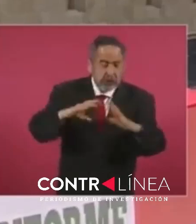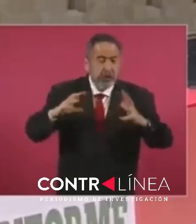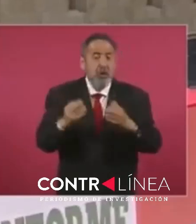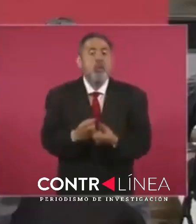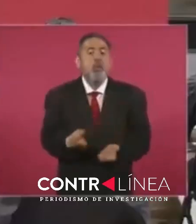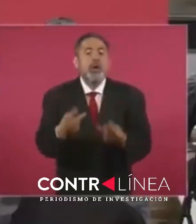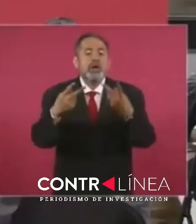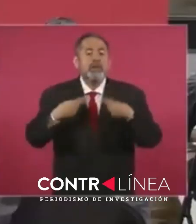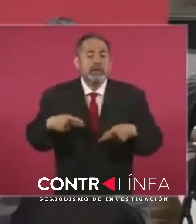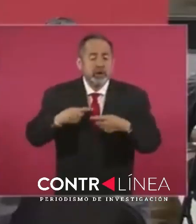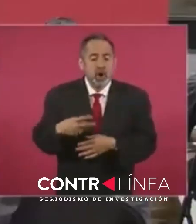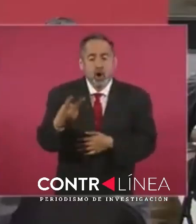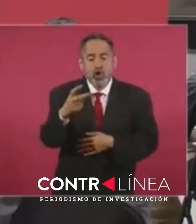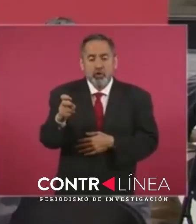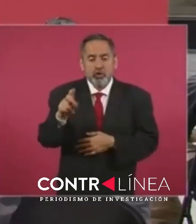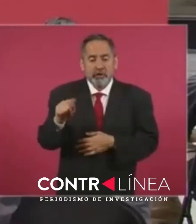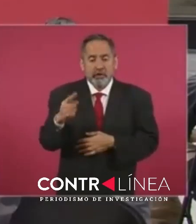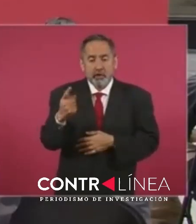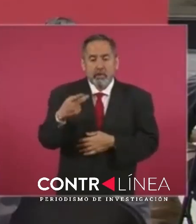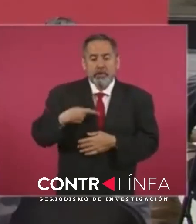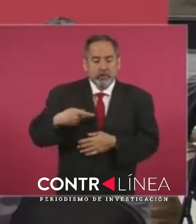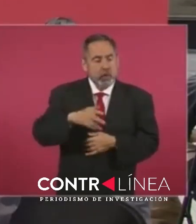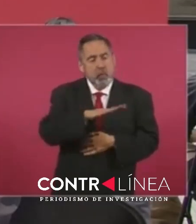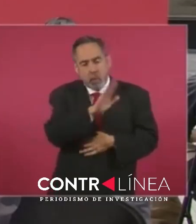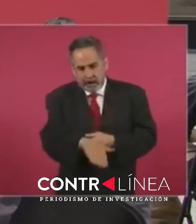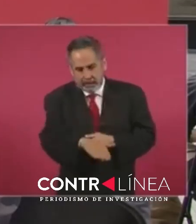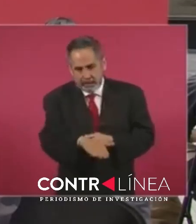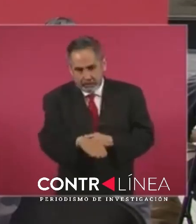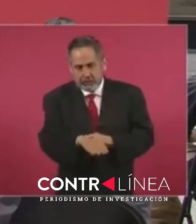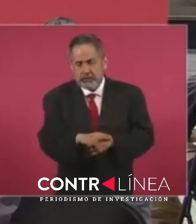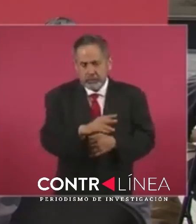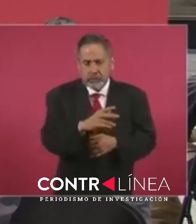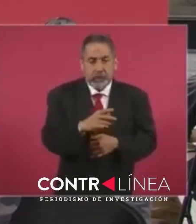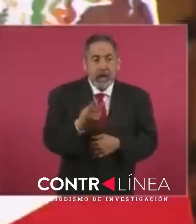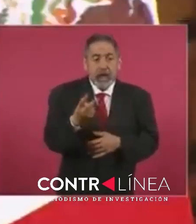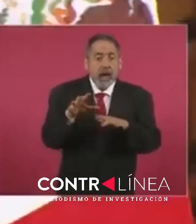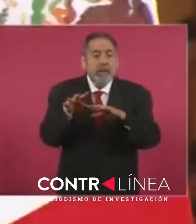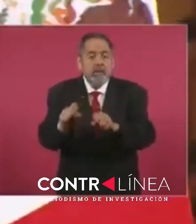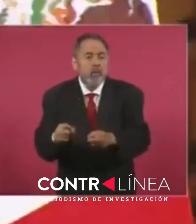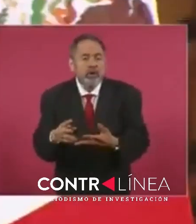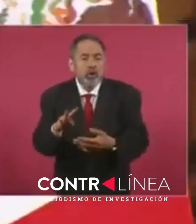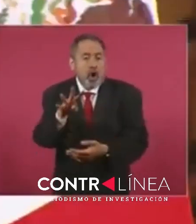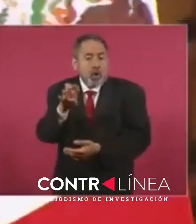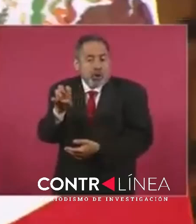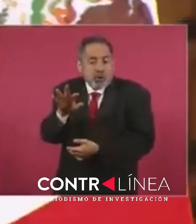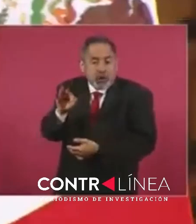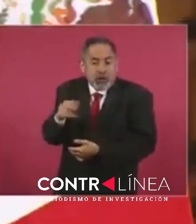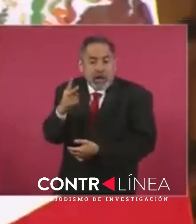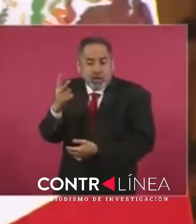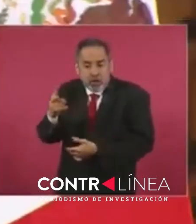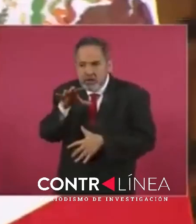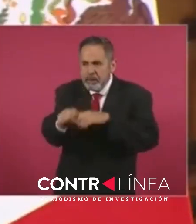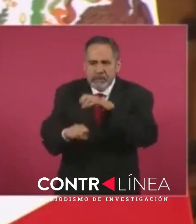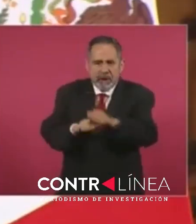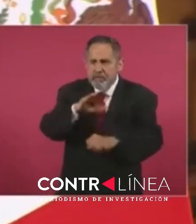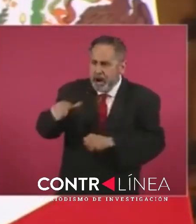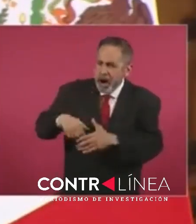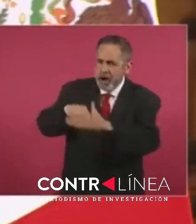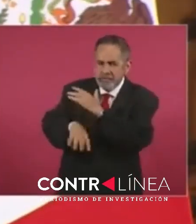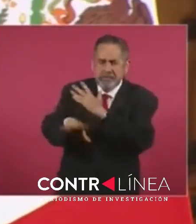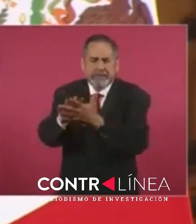de 271 muertos y de 442 heridos y detenidos. Es